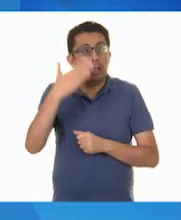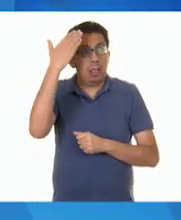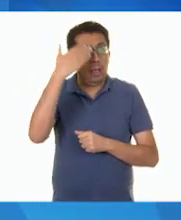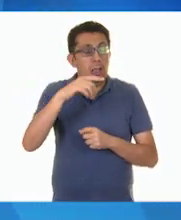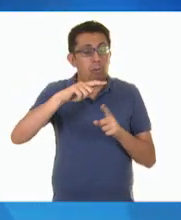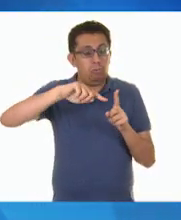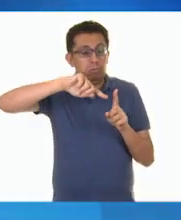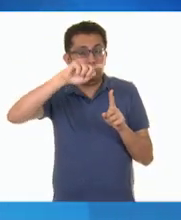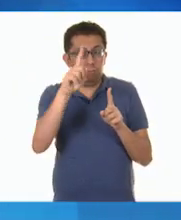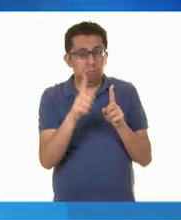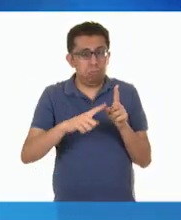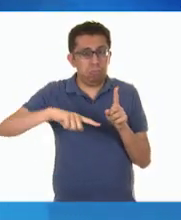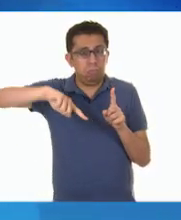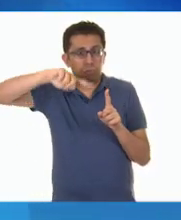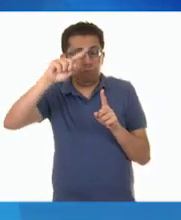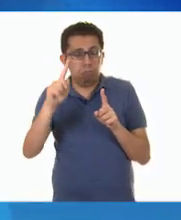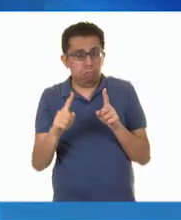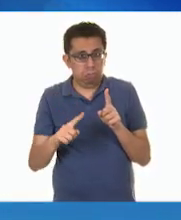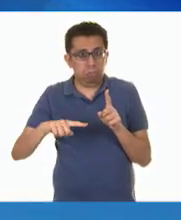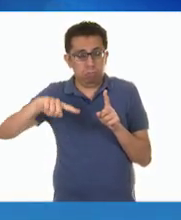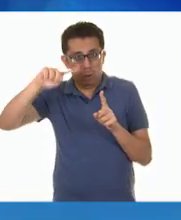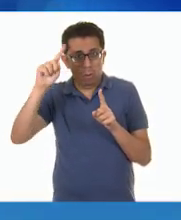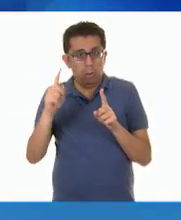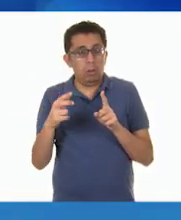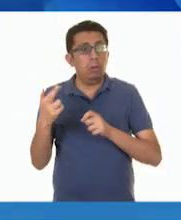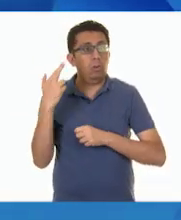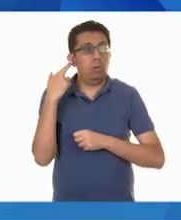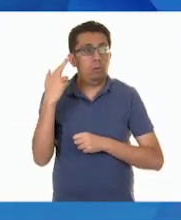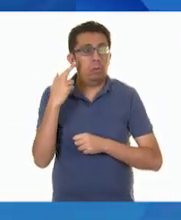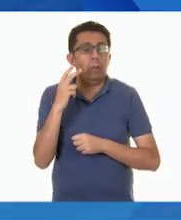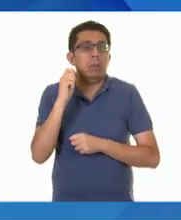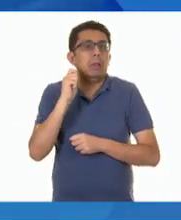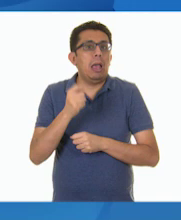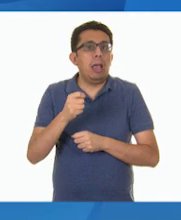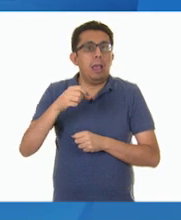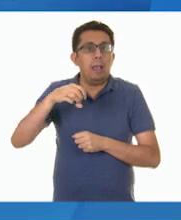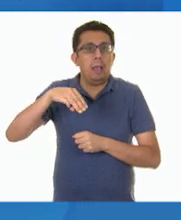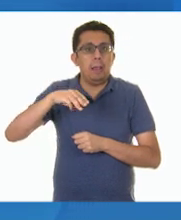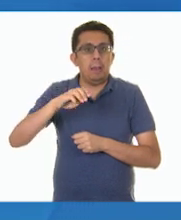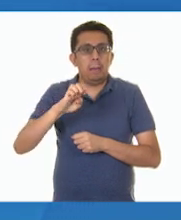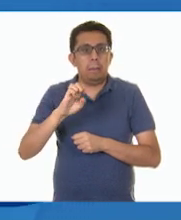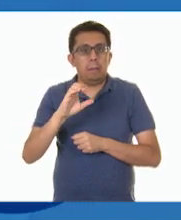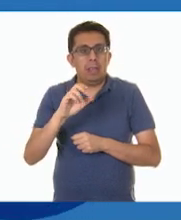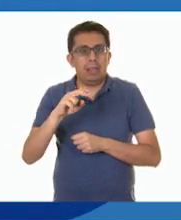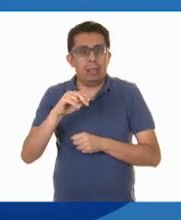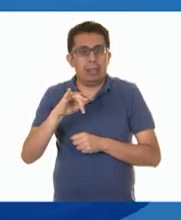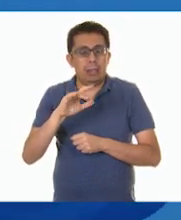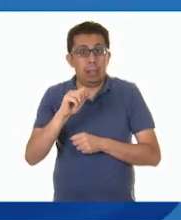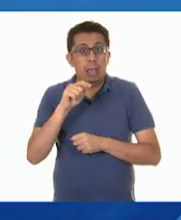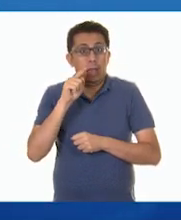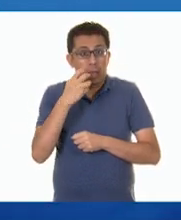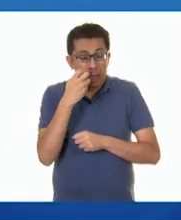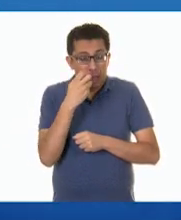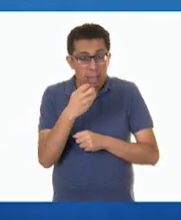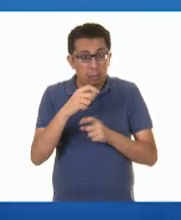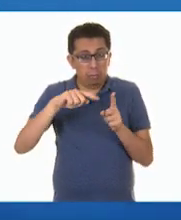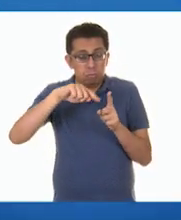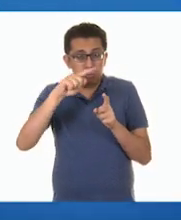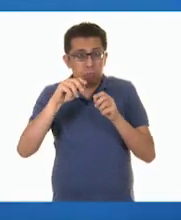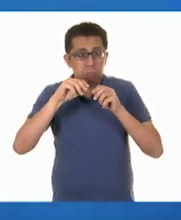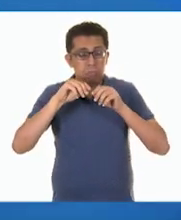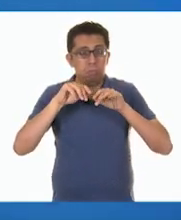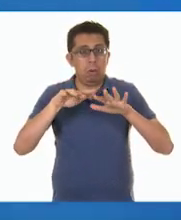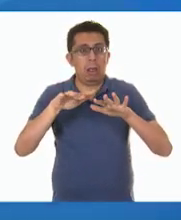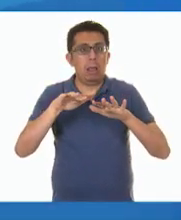ondas sonoras son ondas mecánicas y que la calidad de la propagación depende del material en la que lo hagamos. Por ejemplo, en